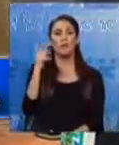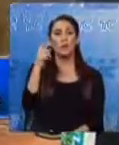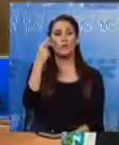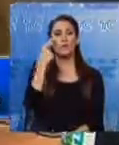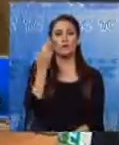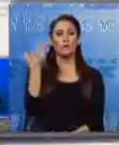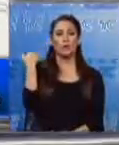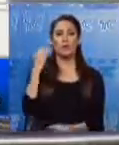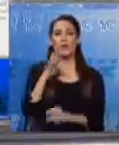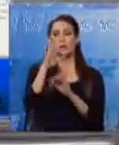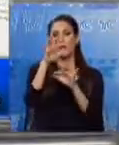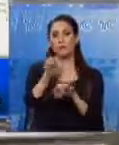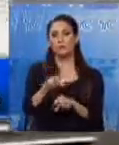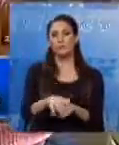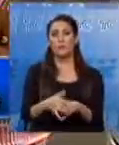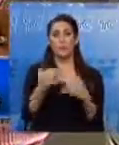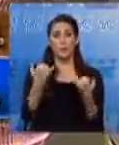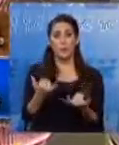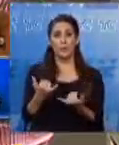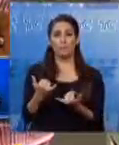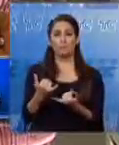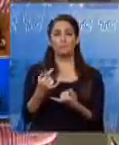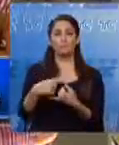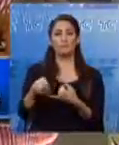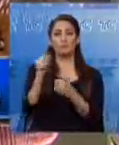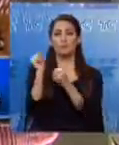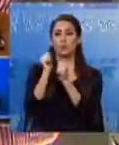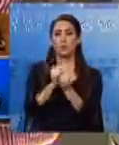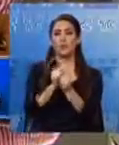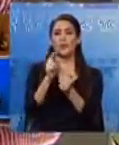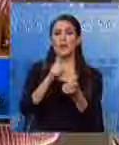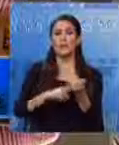en el gobierno de León Férez Cordero. Hoy se dirigió a la Corte acompañado de sus otros hermanos.